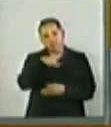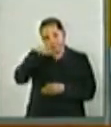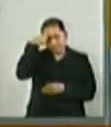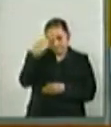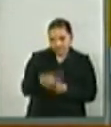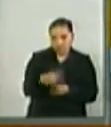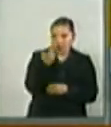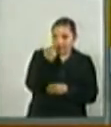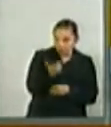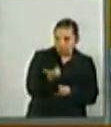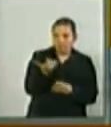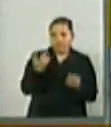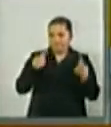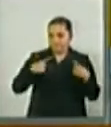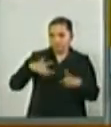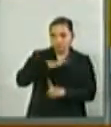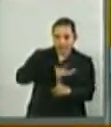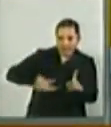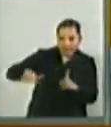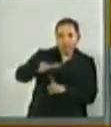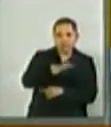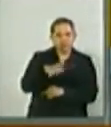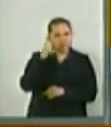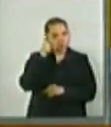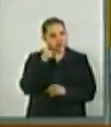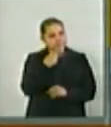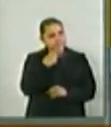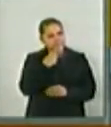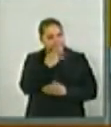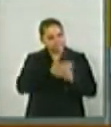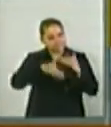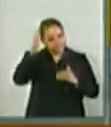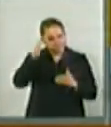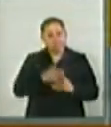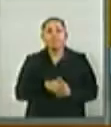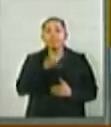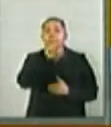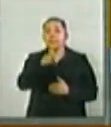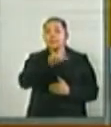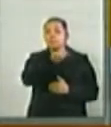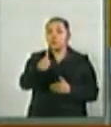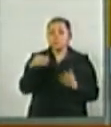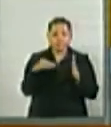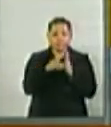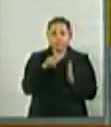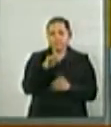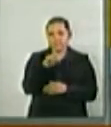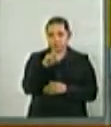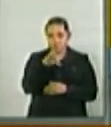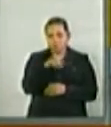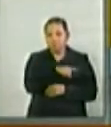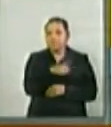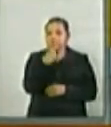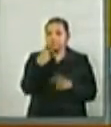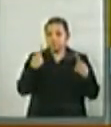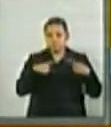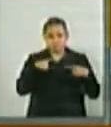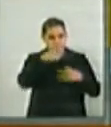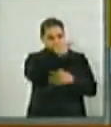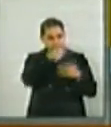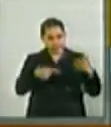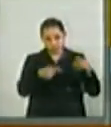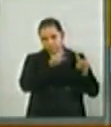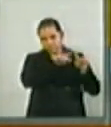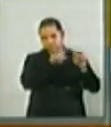país. Finalmente, en el régimen transitorio se propone la comparecencia de los consejeros independientes y, en